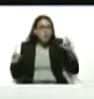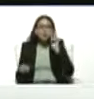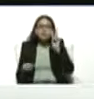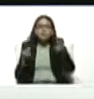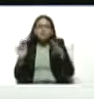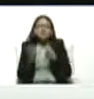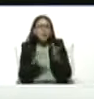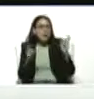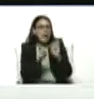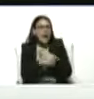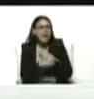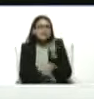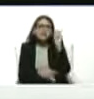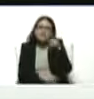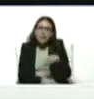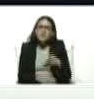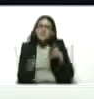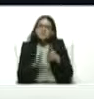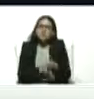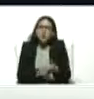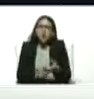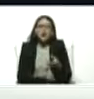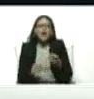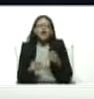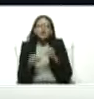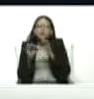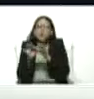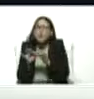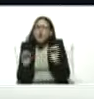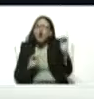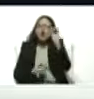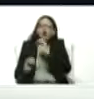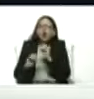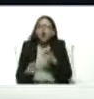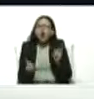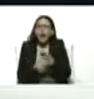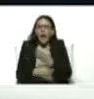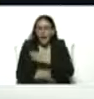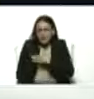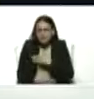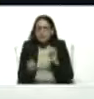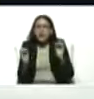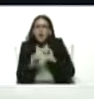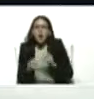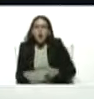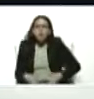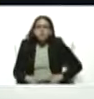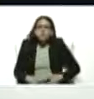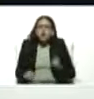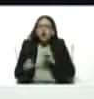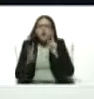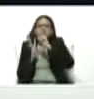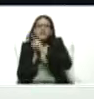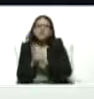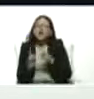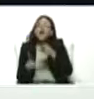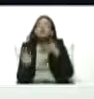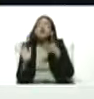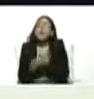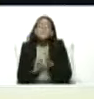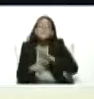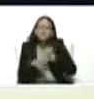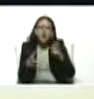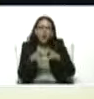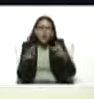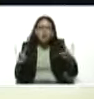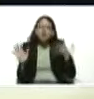multiplicado en mil formas de tumoración. ¿Y de dónde viene eso? De la alimentación.